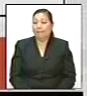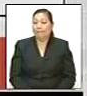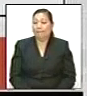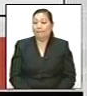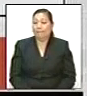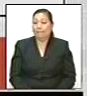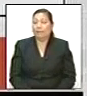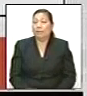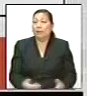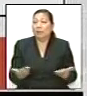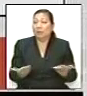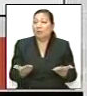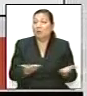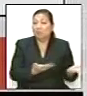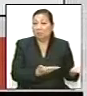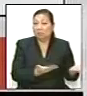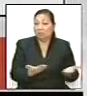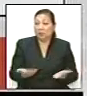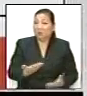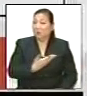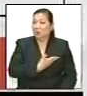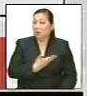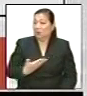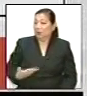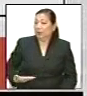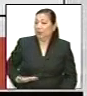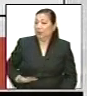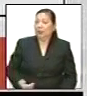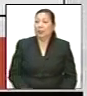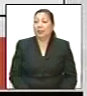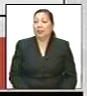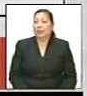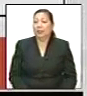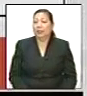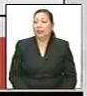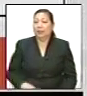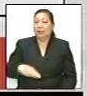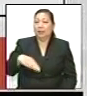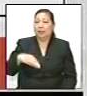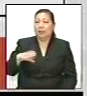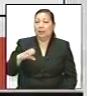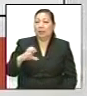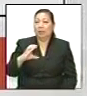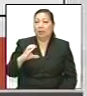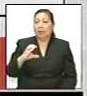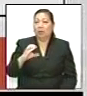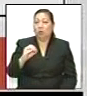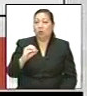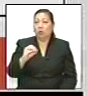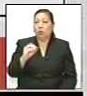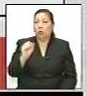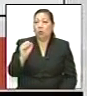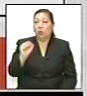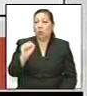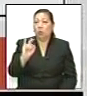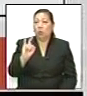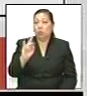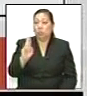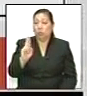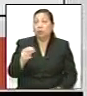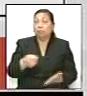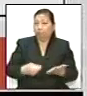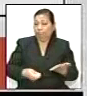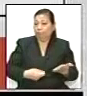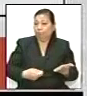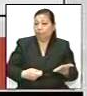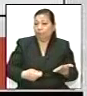donde fueron invitados los presidentes de mercosur se suscribió